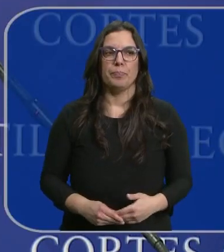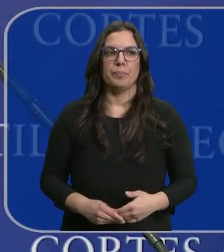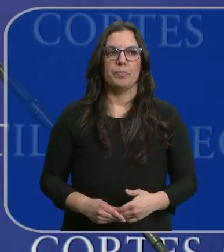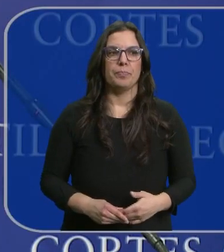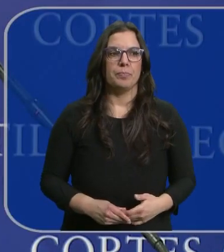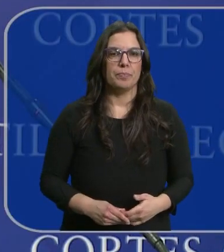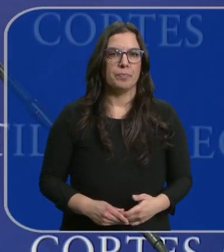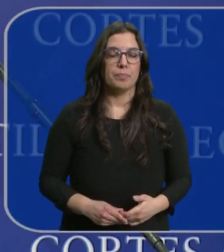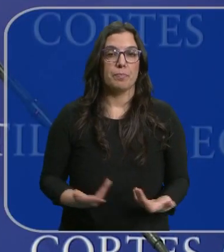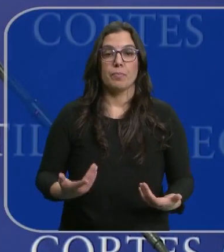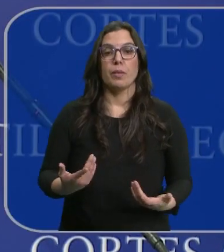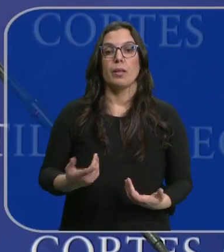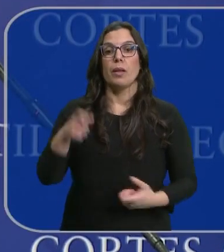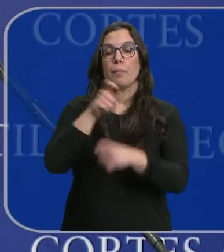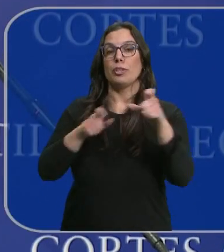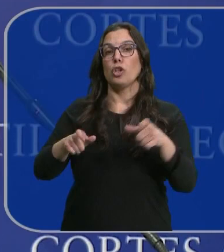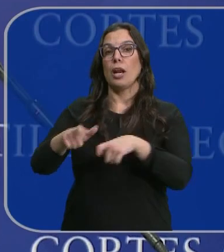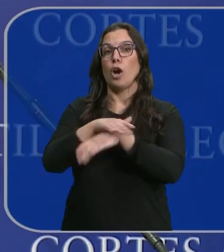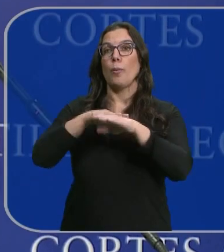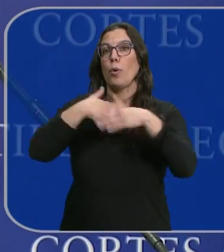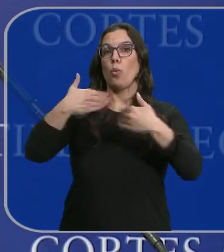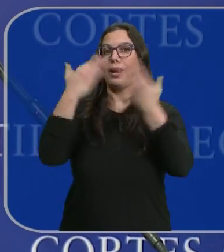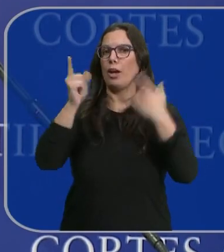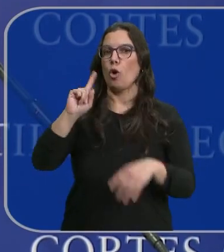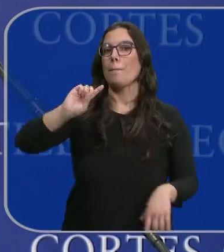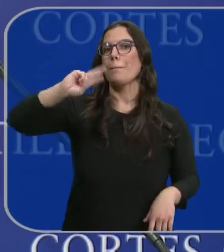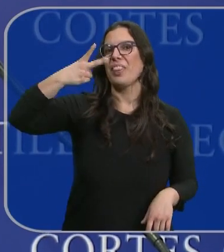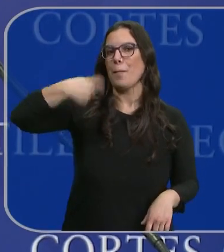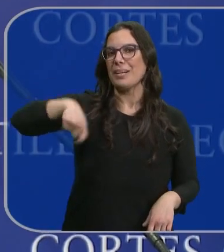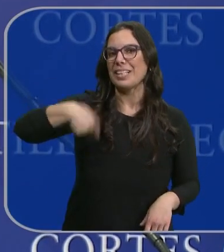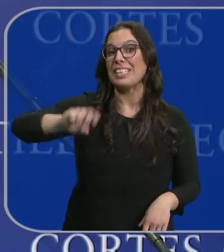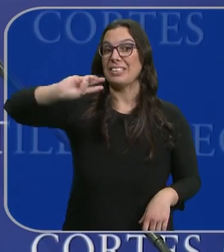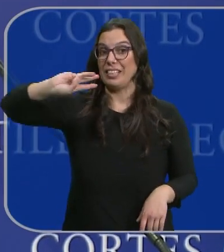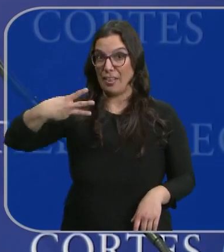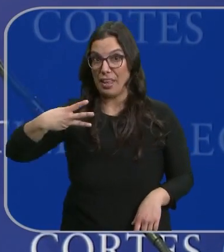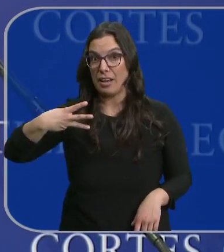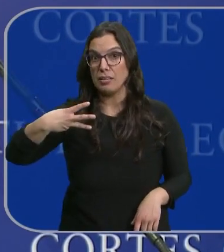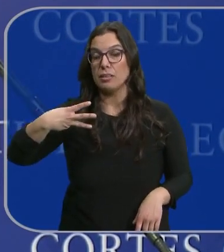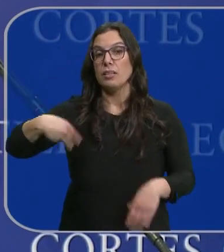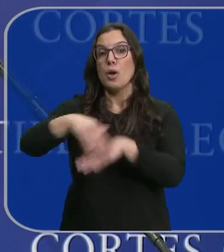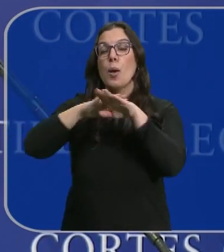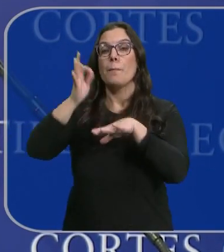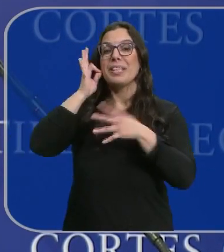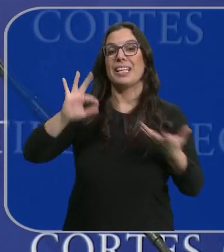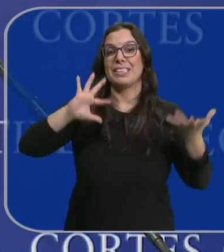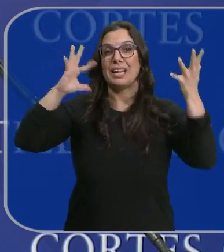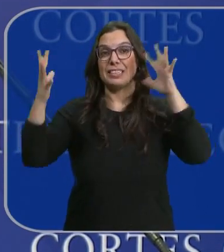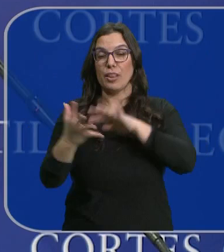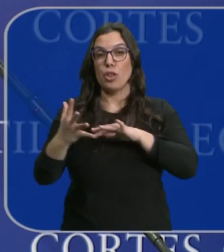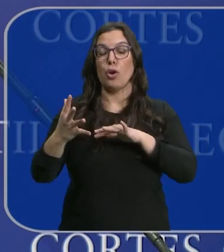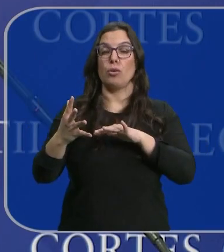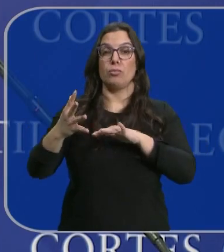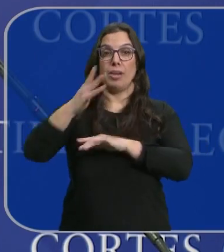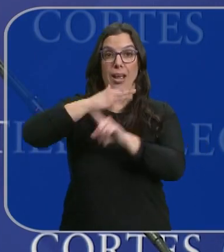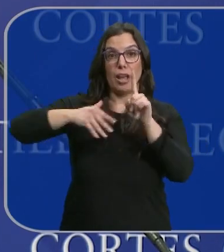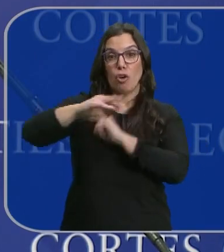dijeron miembros del Gobierno cualquiera, lo dijo una vicepresidenta tercera, Teresa Rivera, ministra de Transición Ecológica y Reto